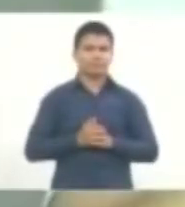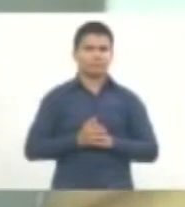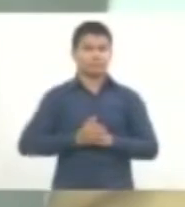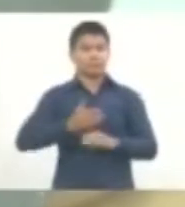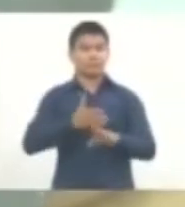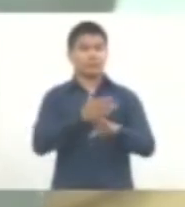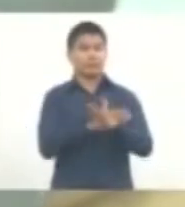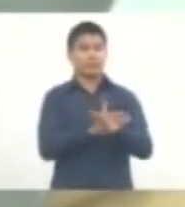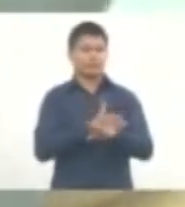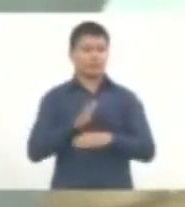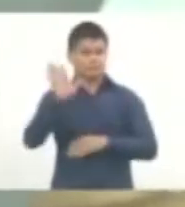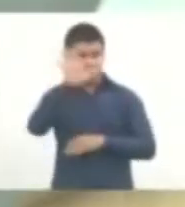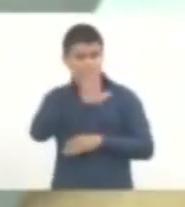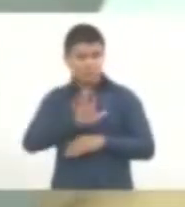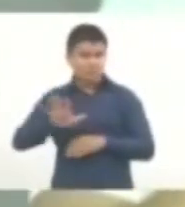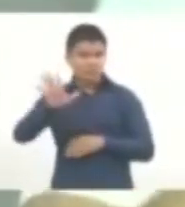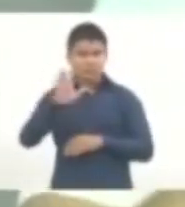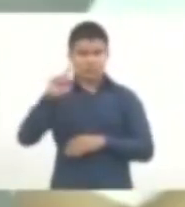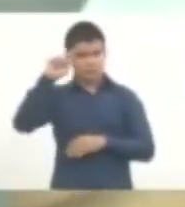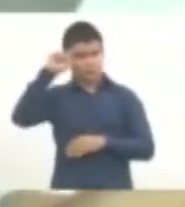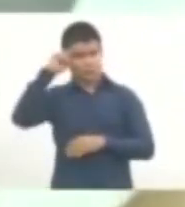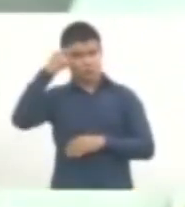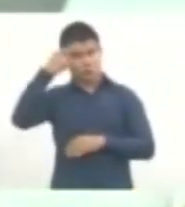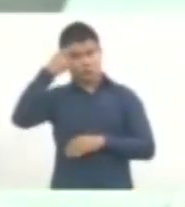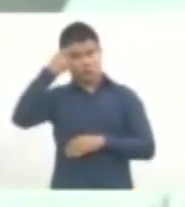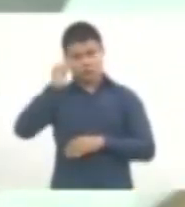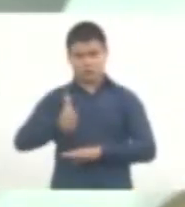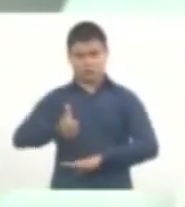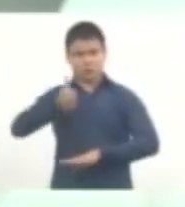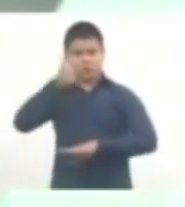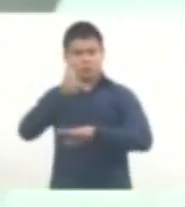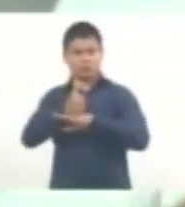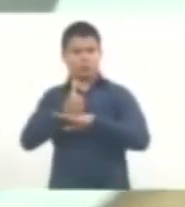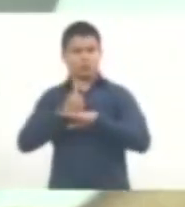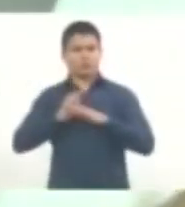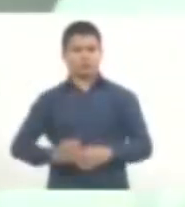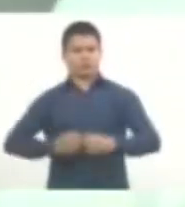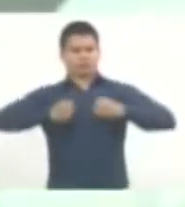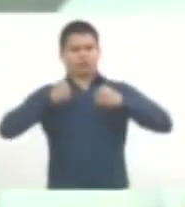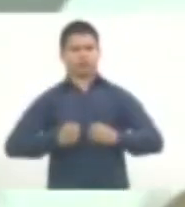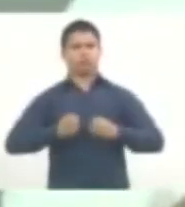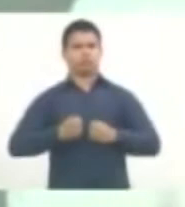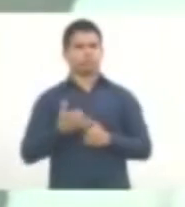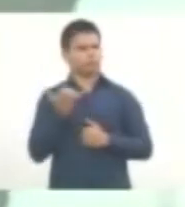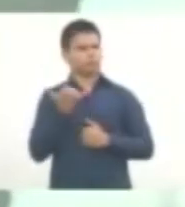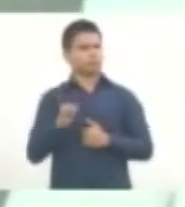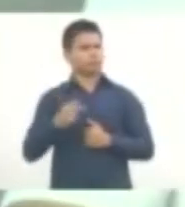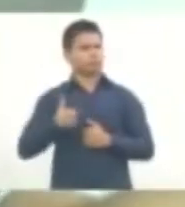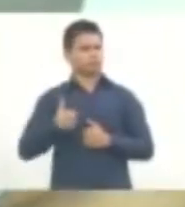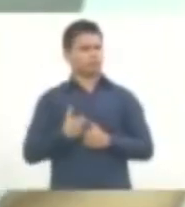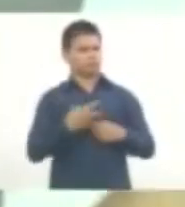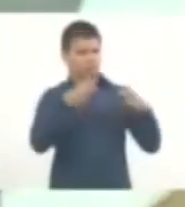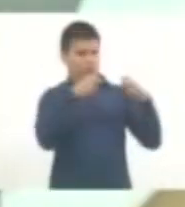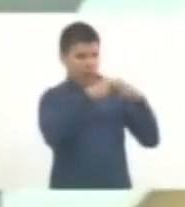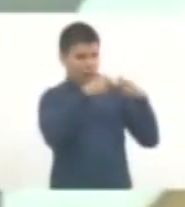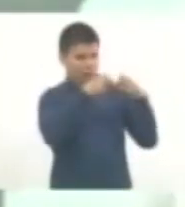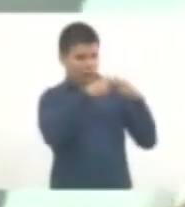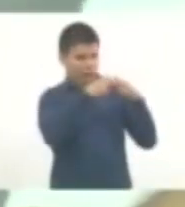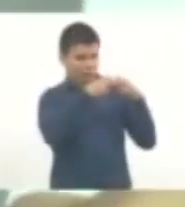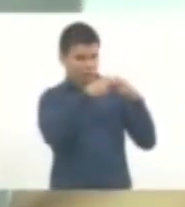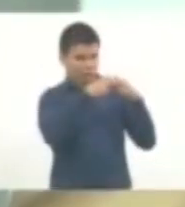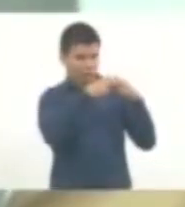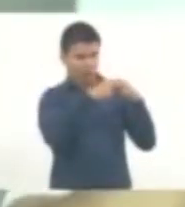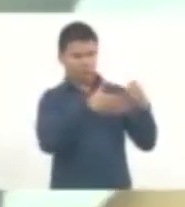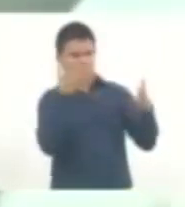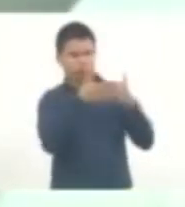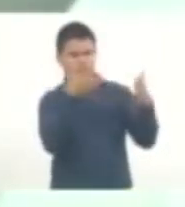del gobernador más radical ante el tema de Electricaribe, también voy a ser radical ante